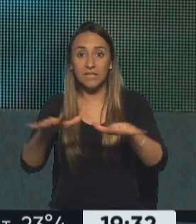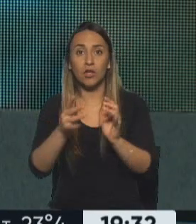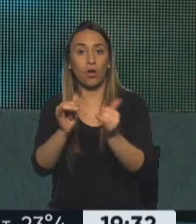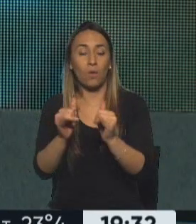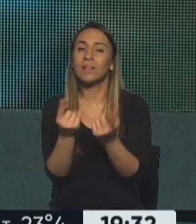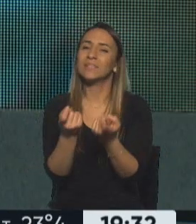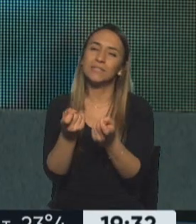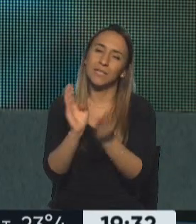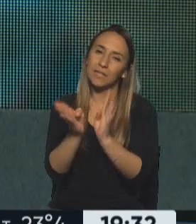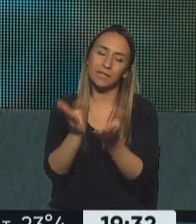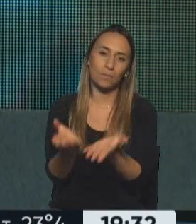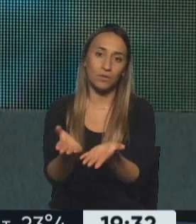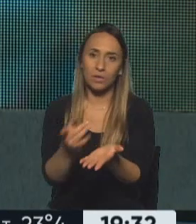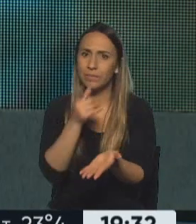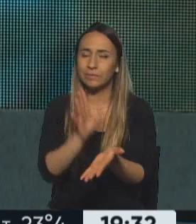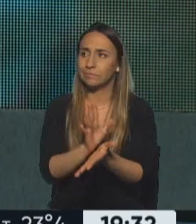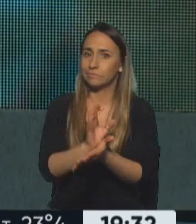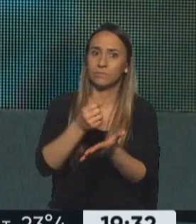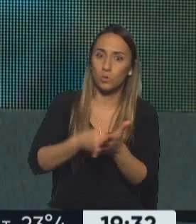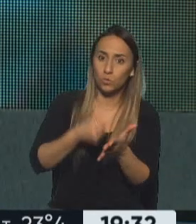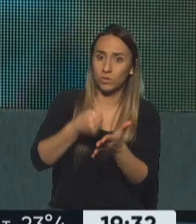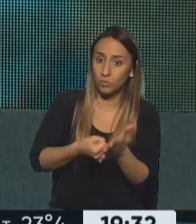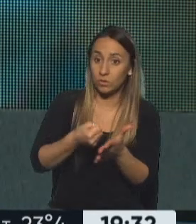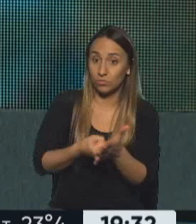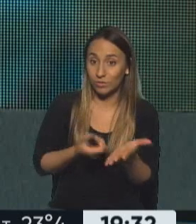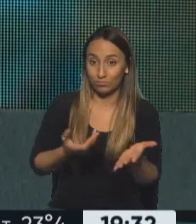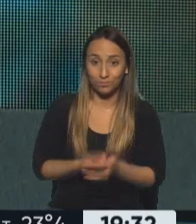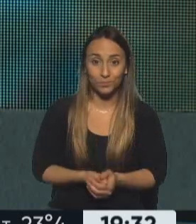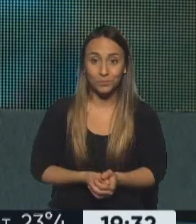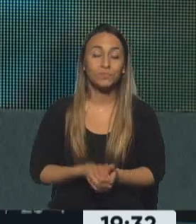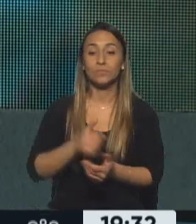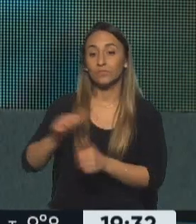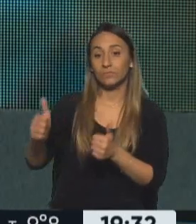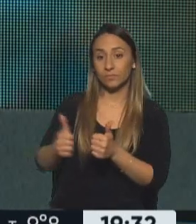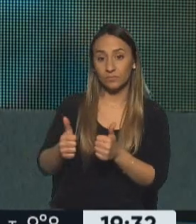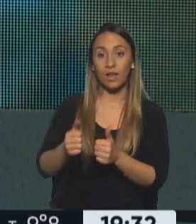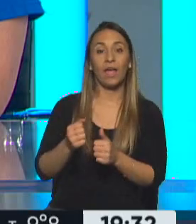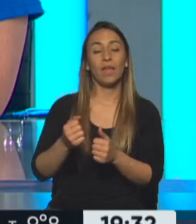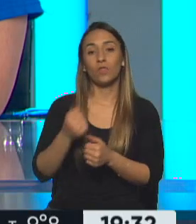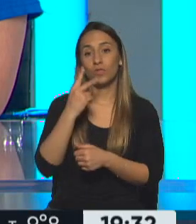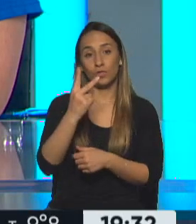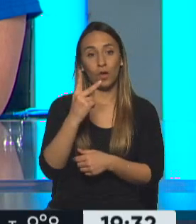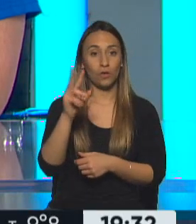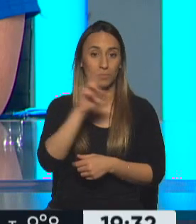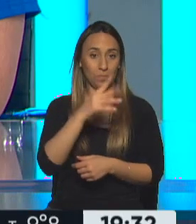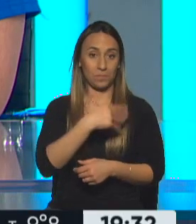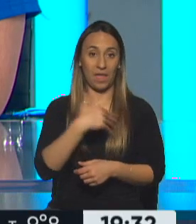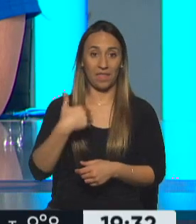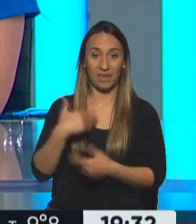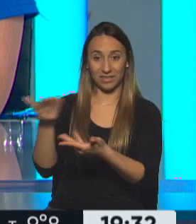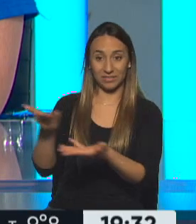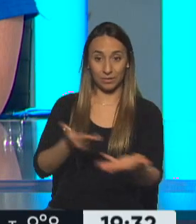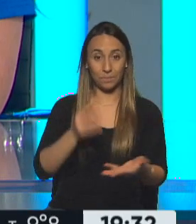tratamientos y pareciese que es una lucha continua. Está con nosotras y con nosotros dos invitadas, mamás, Vera y